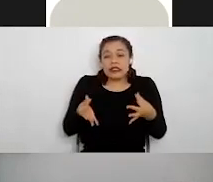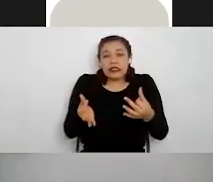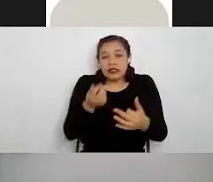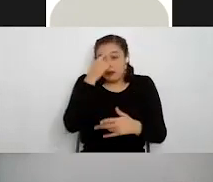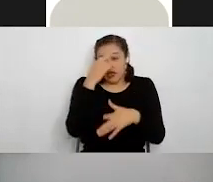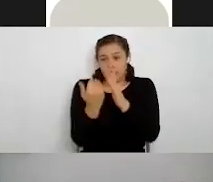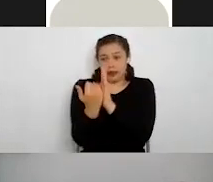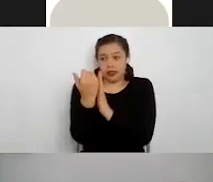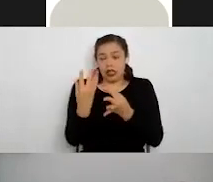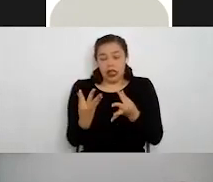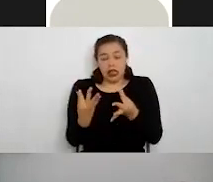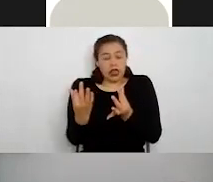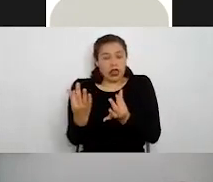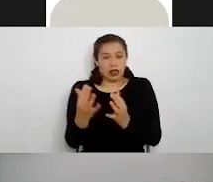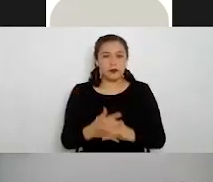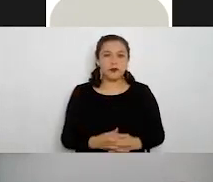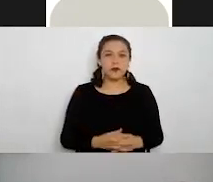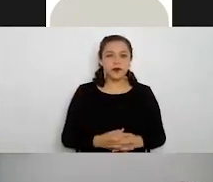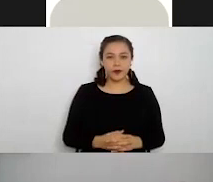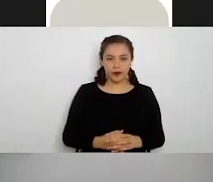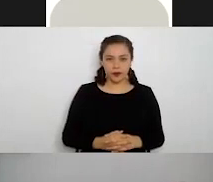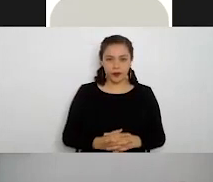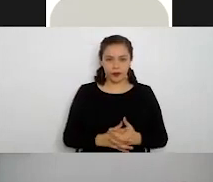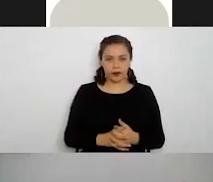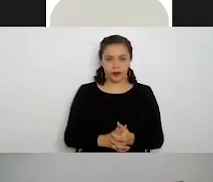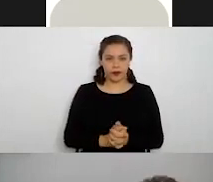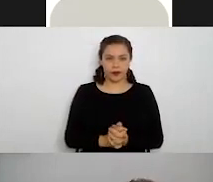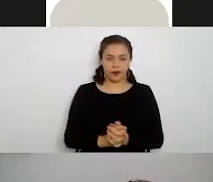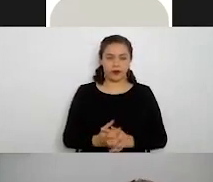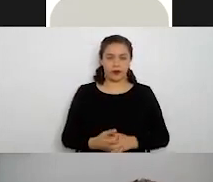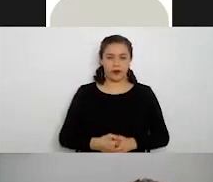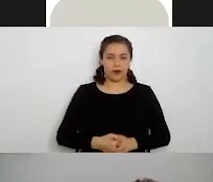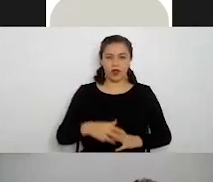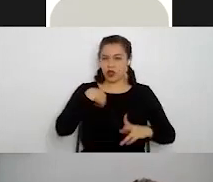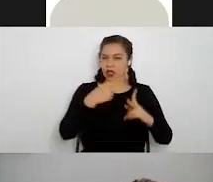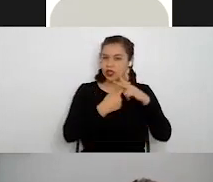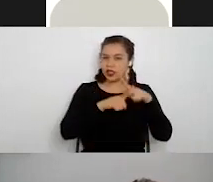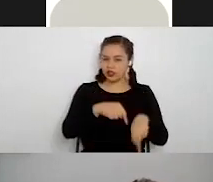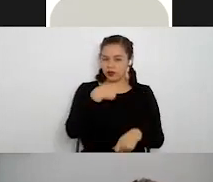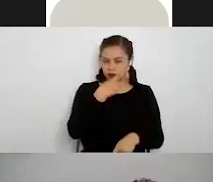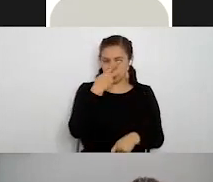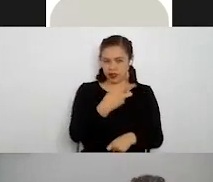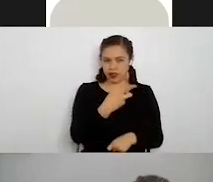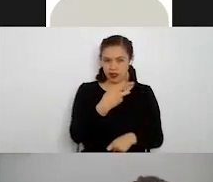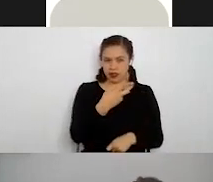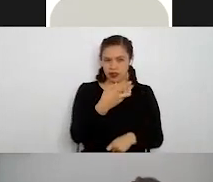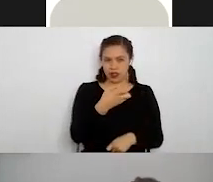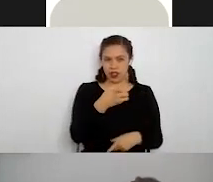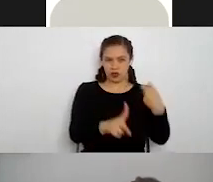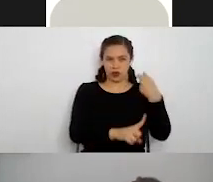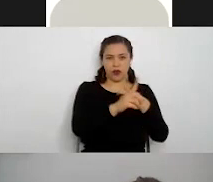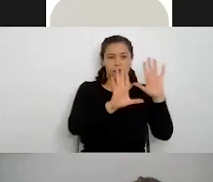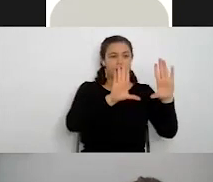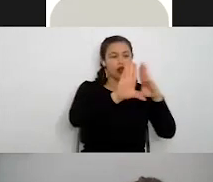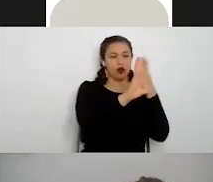¿no? Uno de los problemas, como lo comentaba al principio, mundial, que nos va a seguir